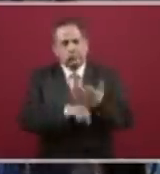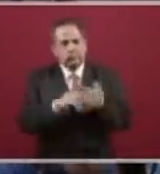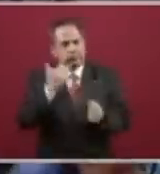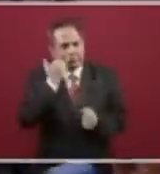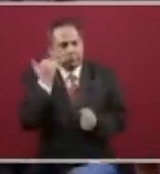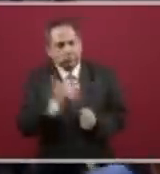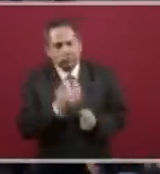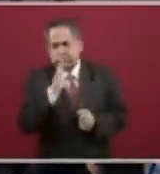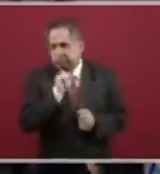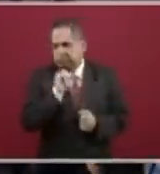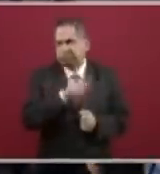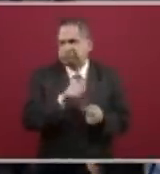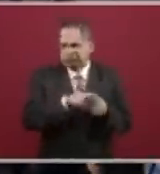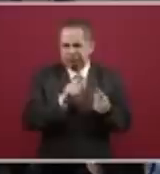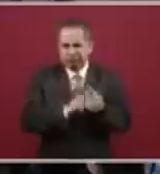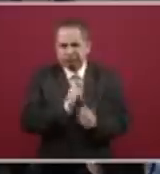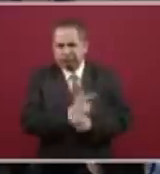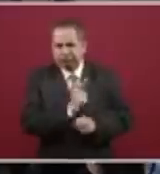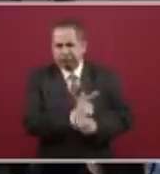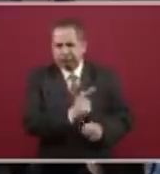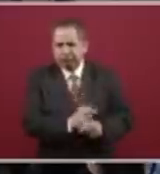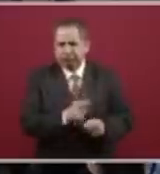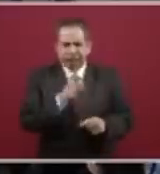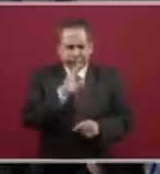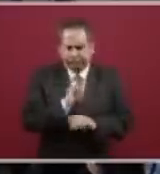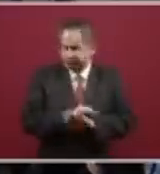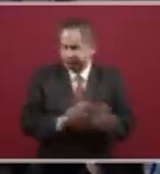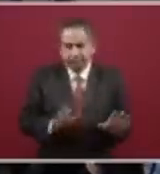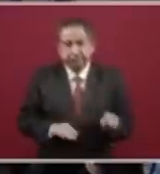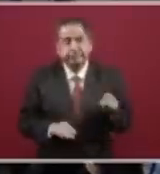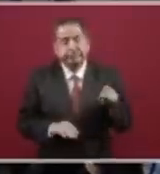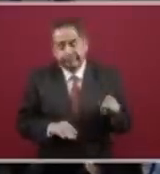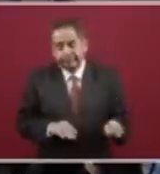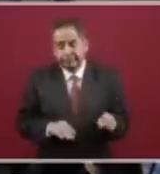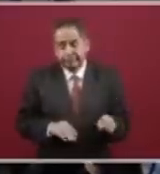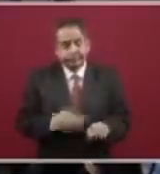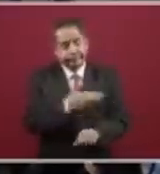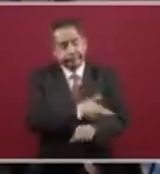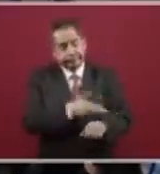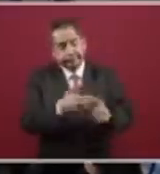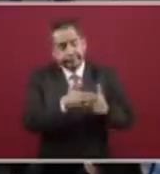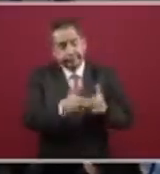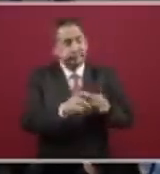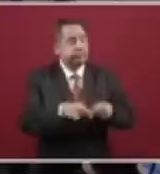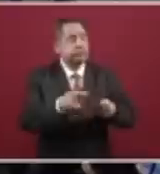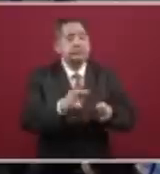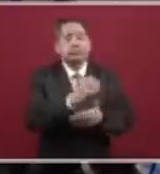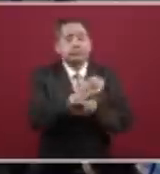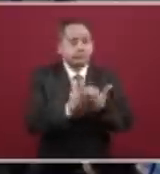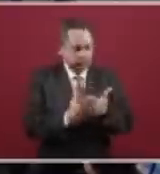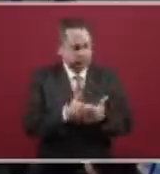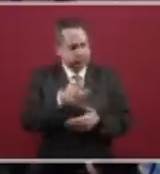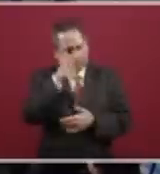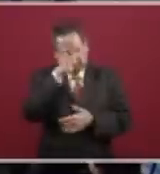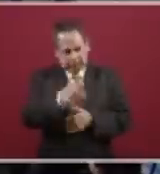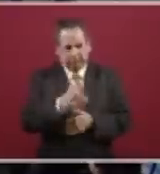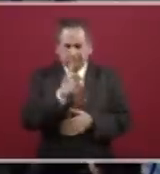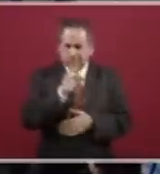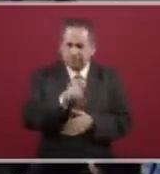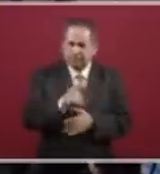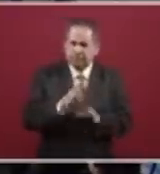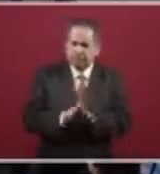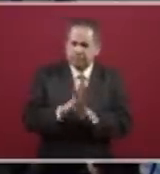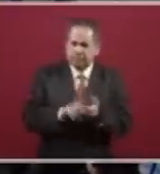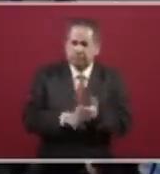más significativas detectadas hasta este momento en los procesos de contratación relevantes que pueden significar